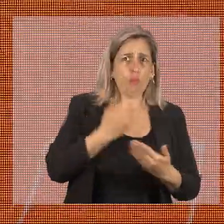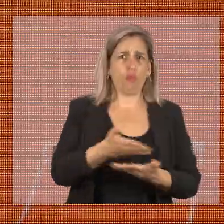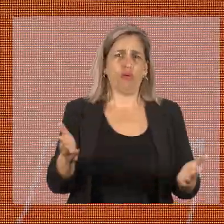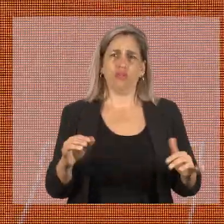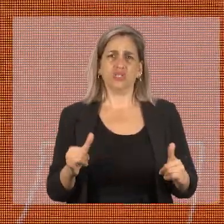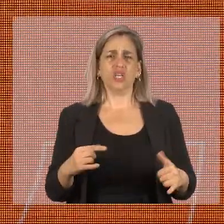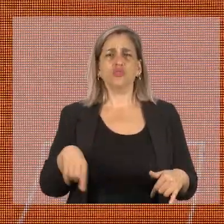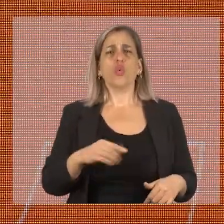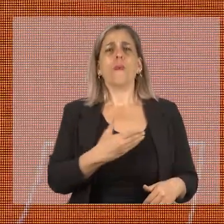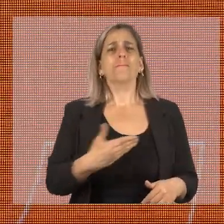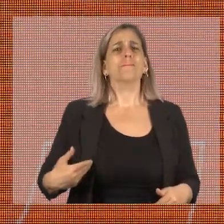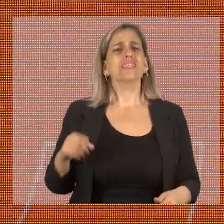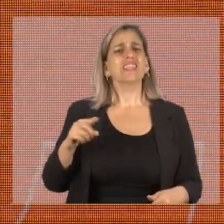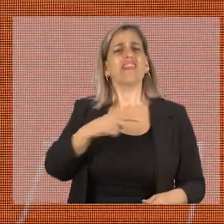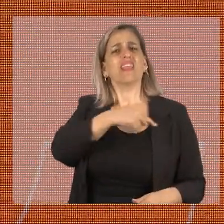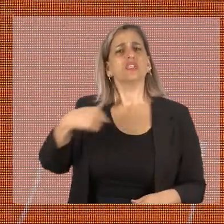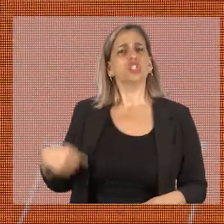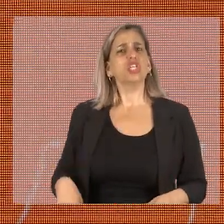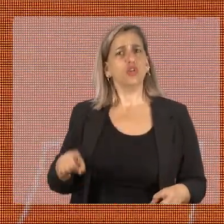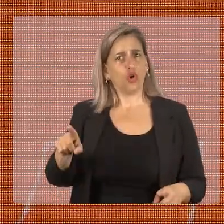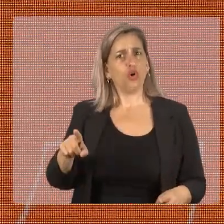todos lados. El presidente chino